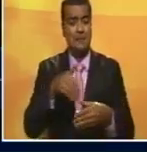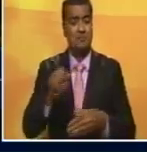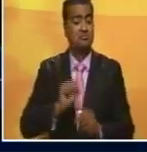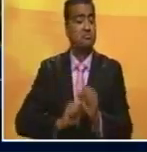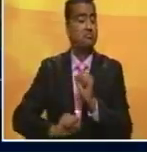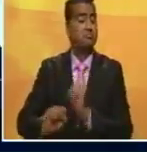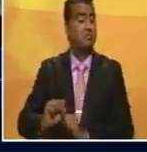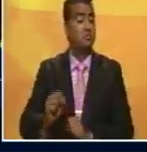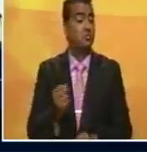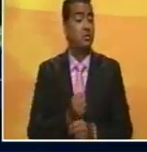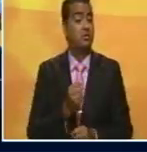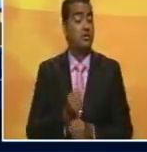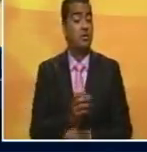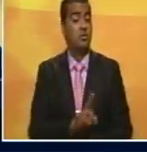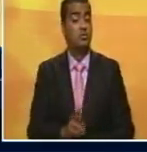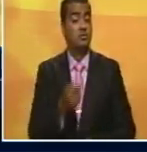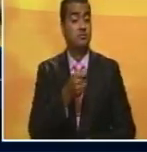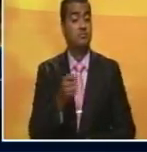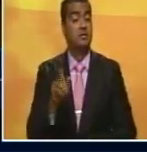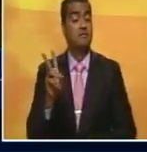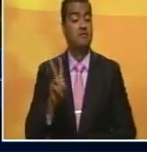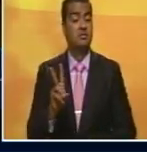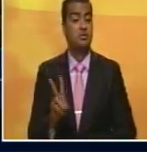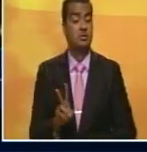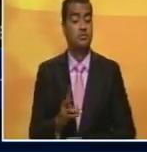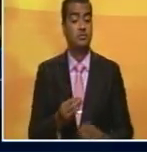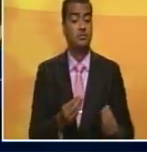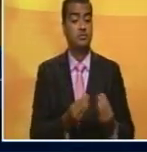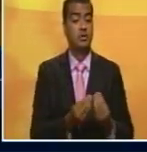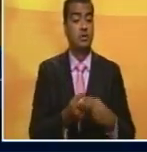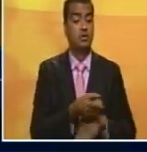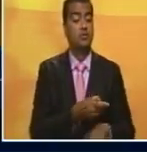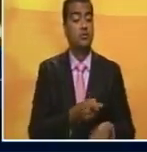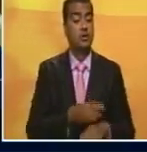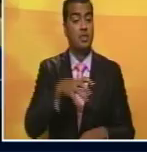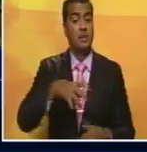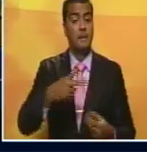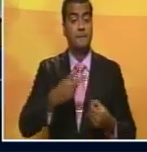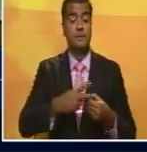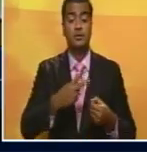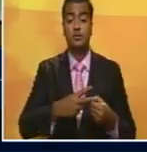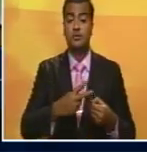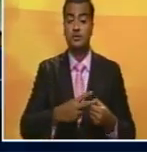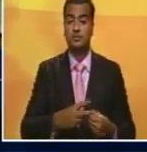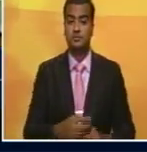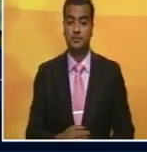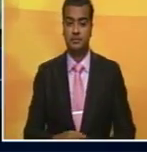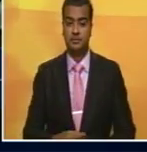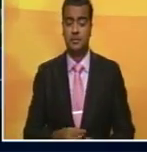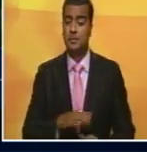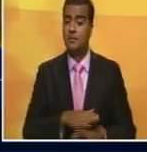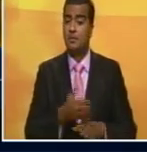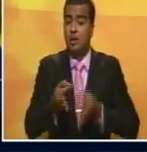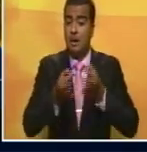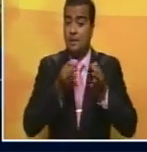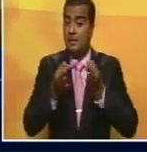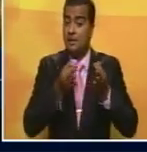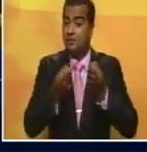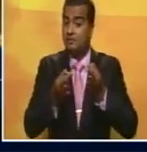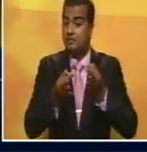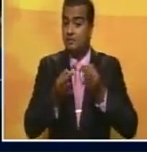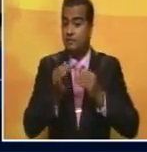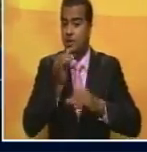que sus empleados manejen deudas venezolanas asociadas al gobierno o a la estatal petrolera PDVSA, ya que según explican en una